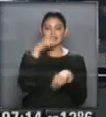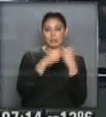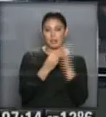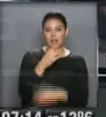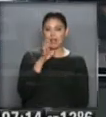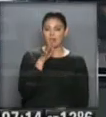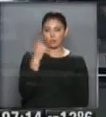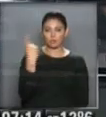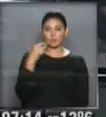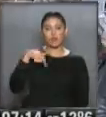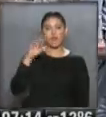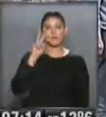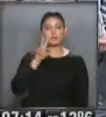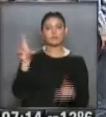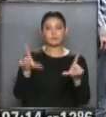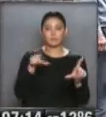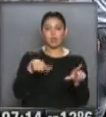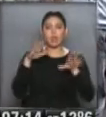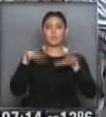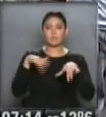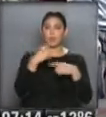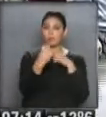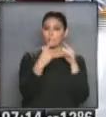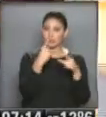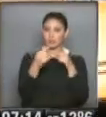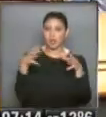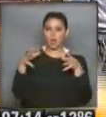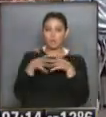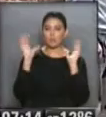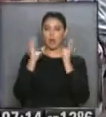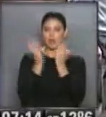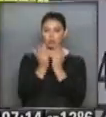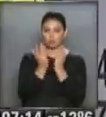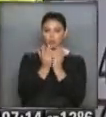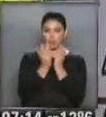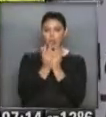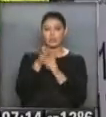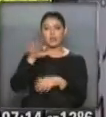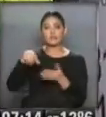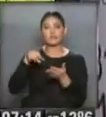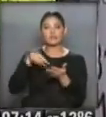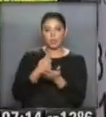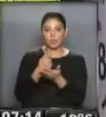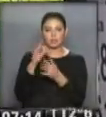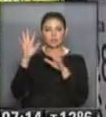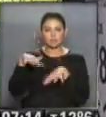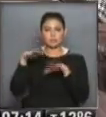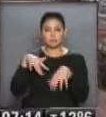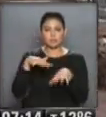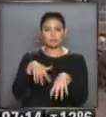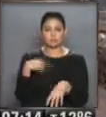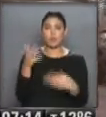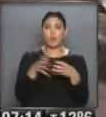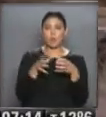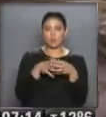Nos ocupamos ahora de la protesta que están organizando los estudiantes del Colegio Mariano Acosta de la Ciudad de Buenos Aires. Son los alumnos